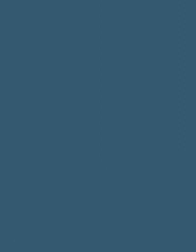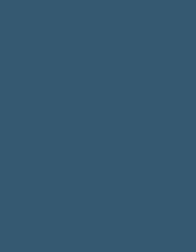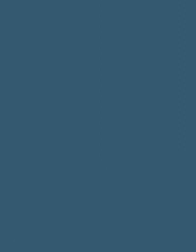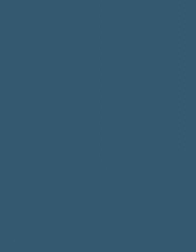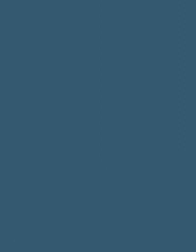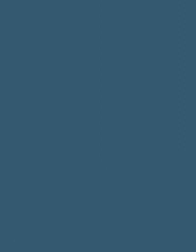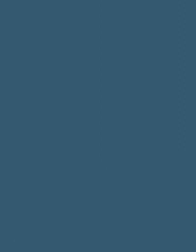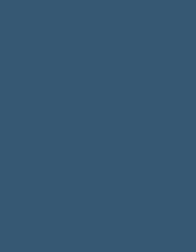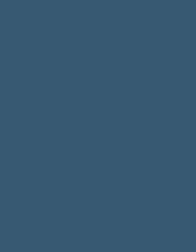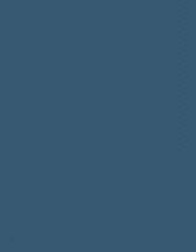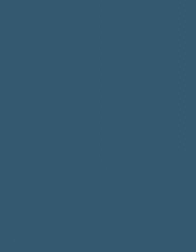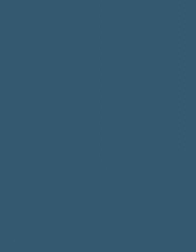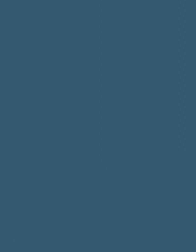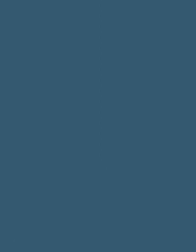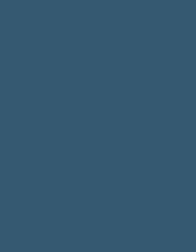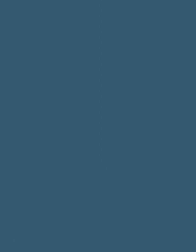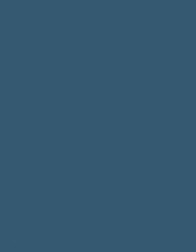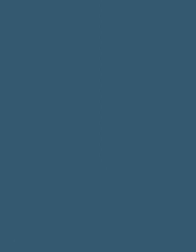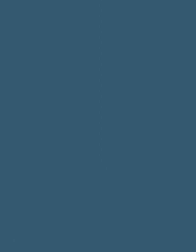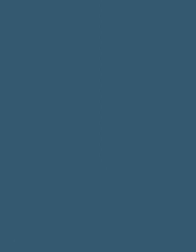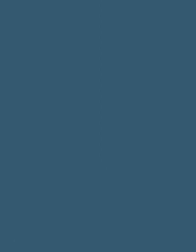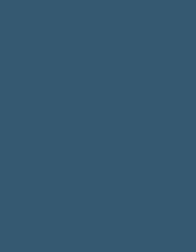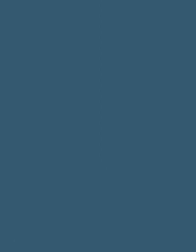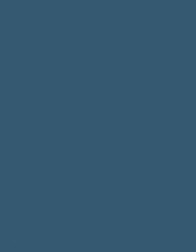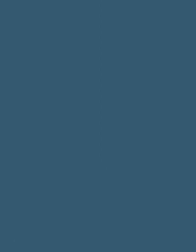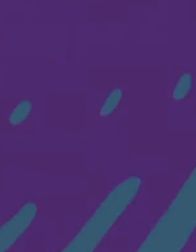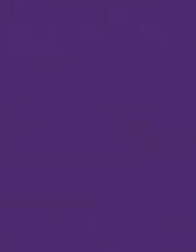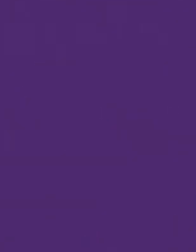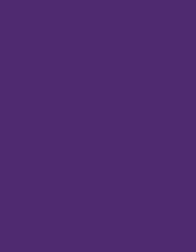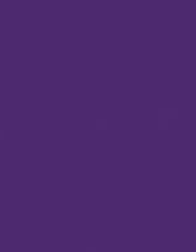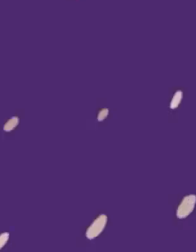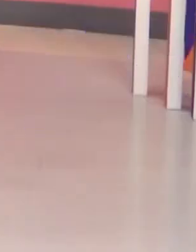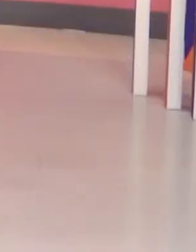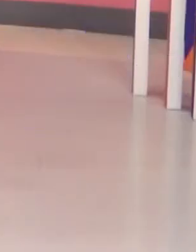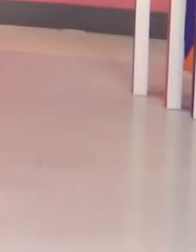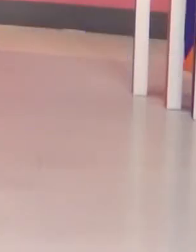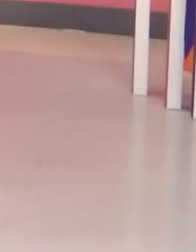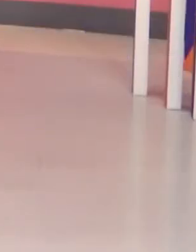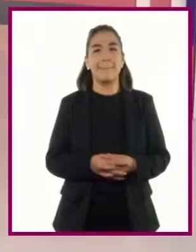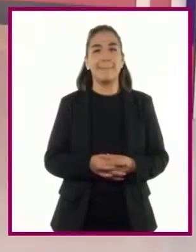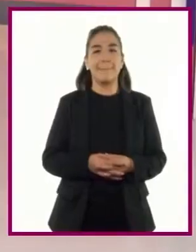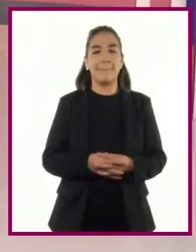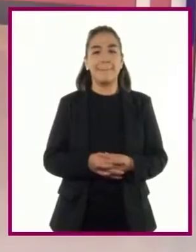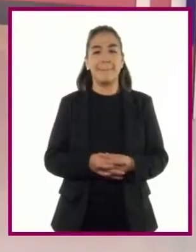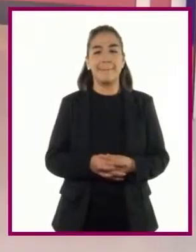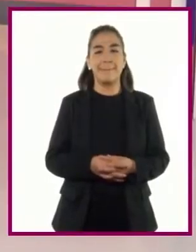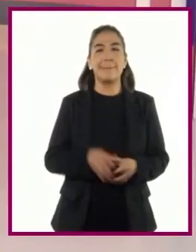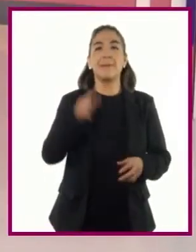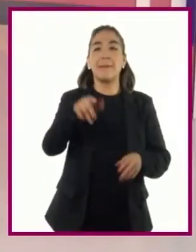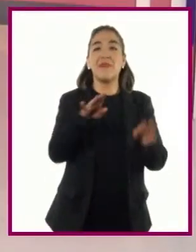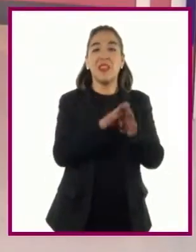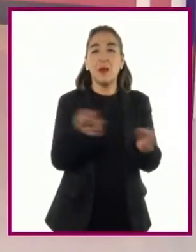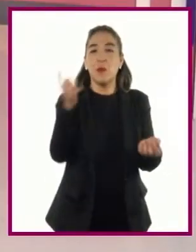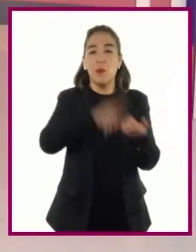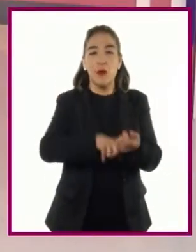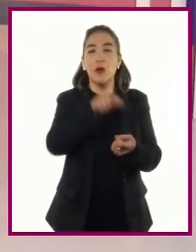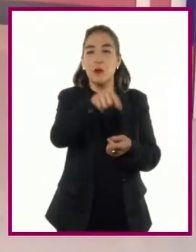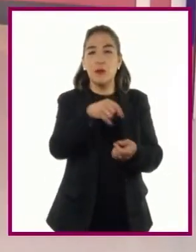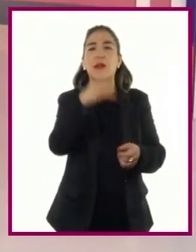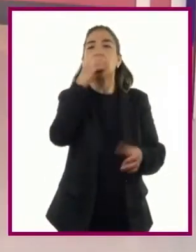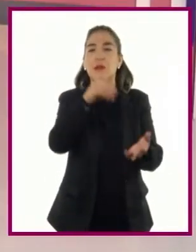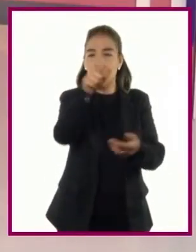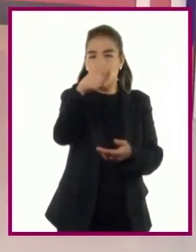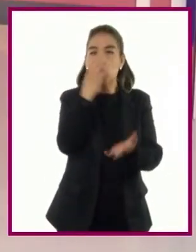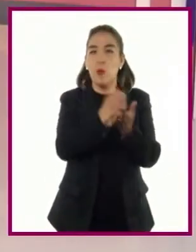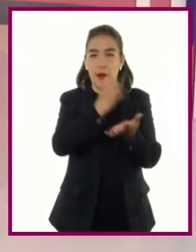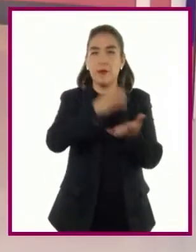en recipientes de plástico, de preferencia con tapa y etiqueten. En la etapa de comunicación, organizarán la información para